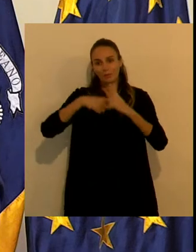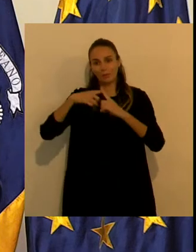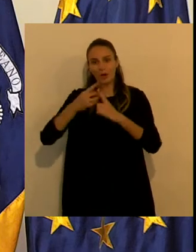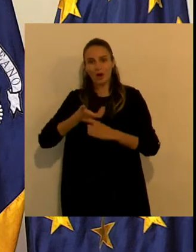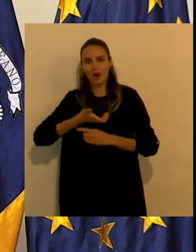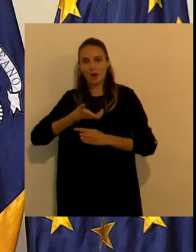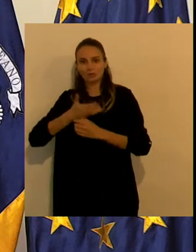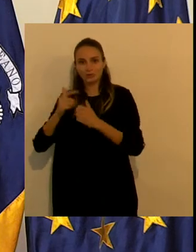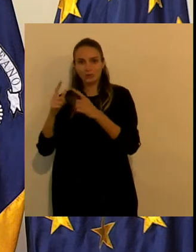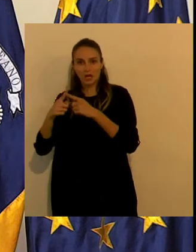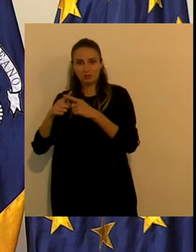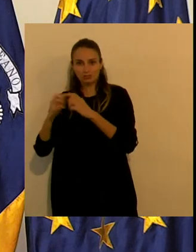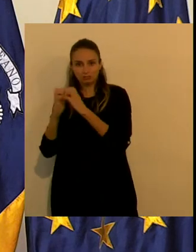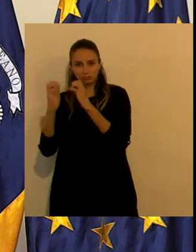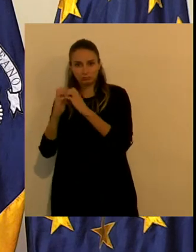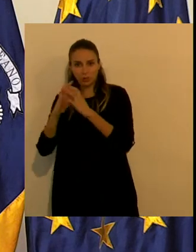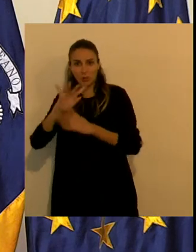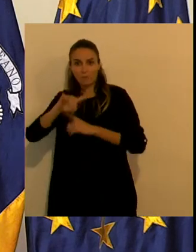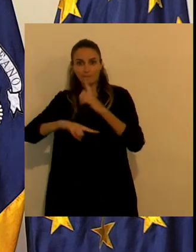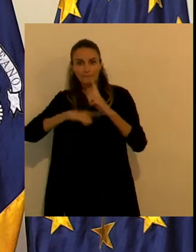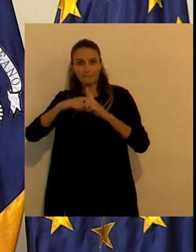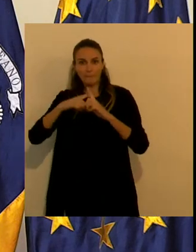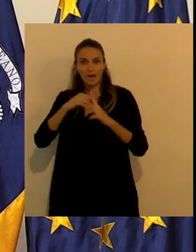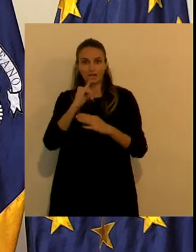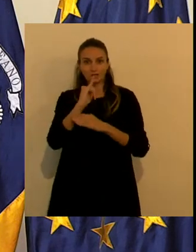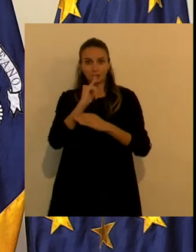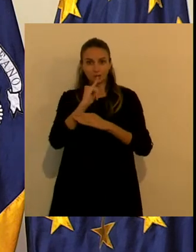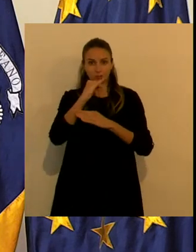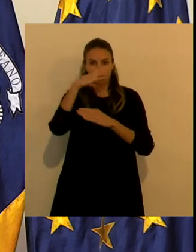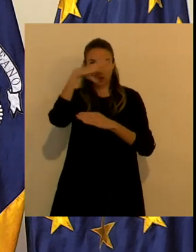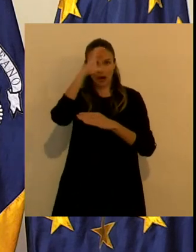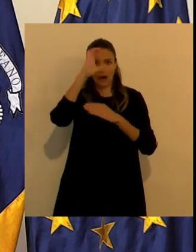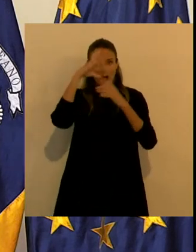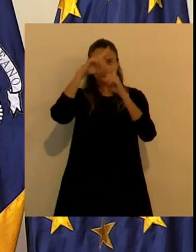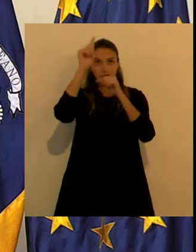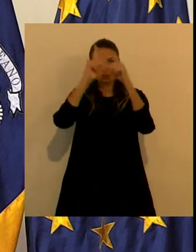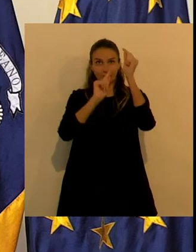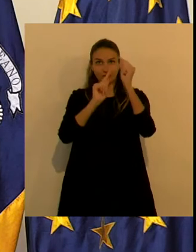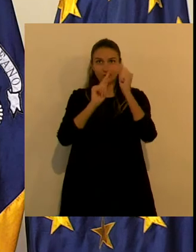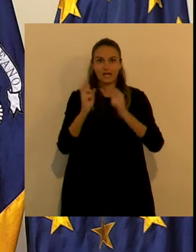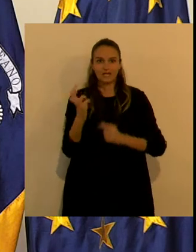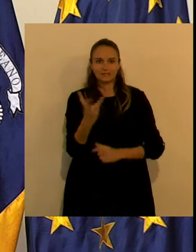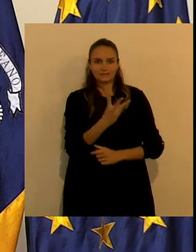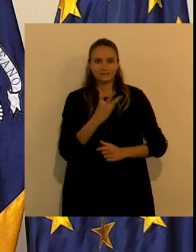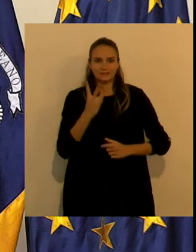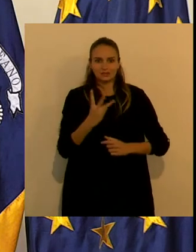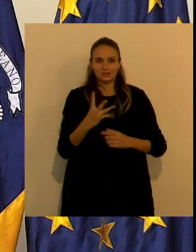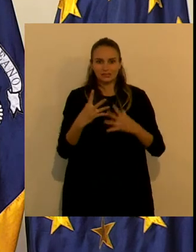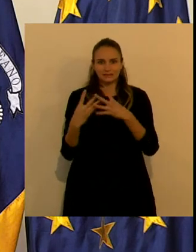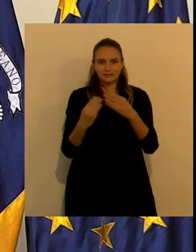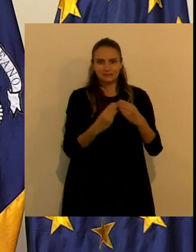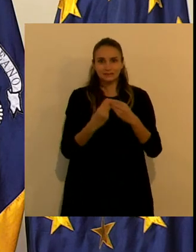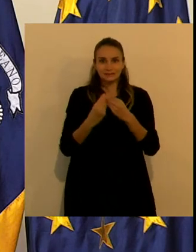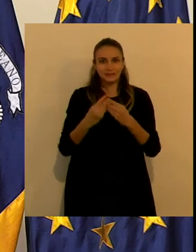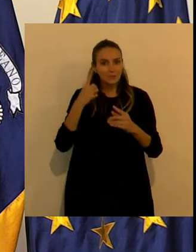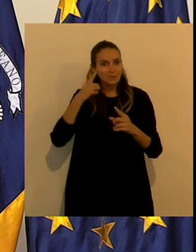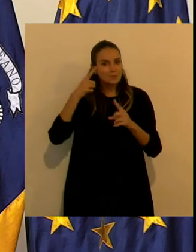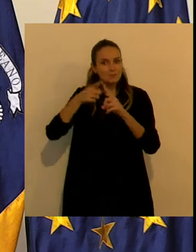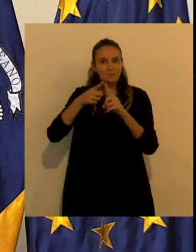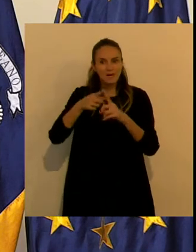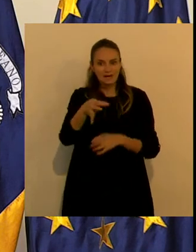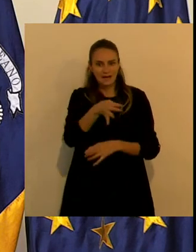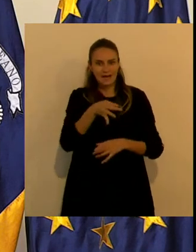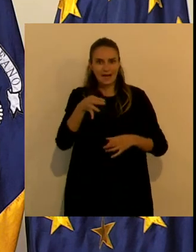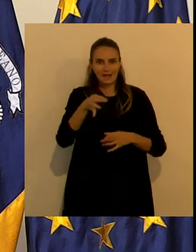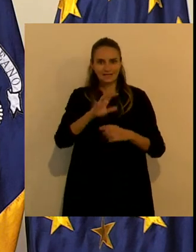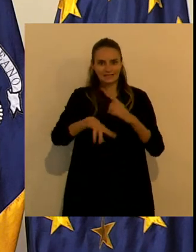Cruz de La Palma y el Instituto Astrofísica de Canarias para poner de relieve la vinculación de la isla con la